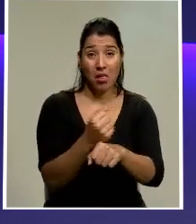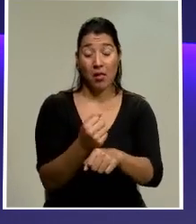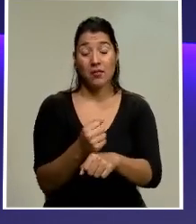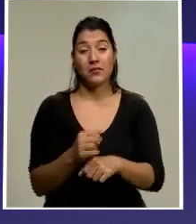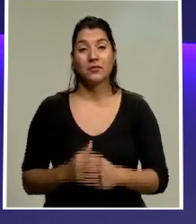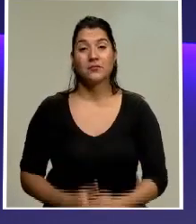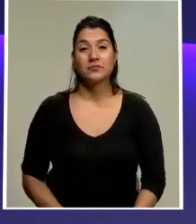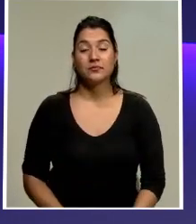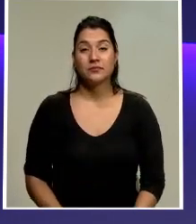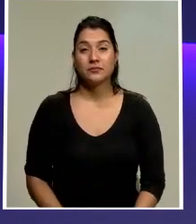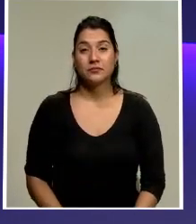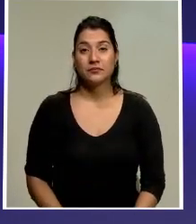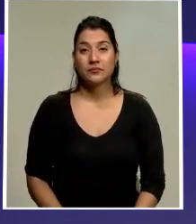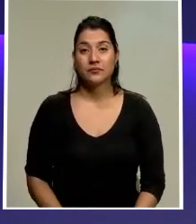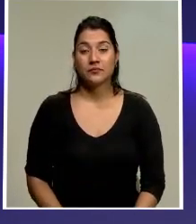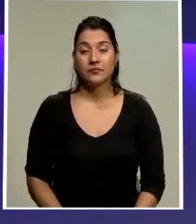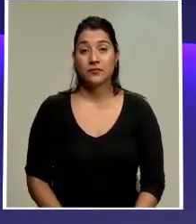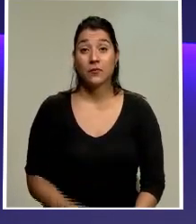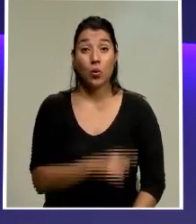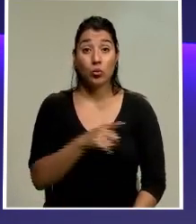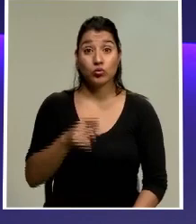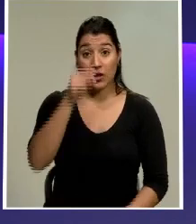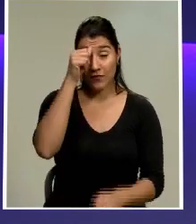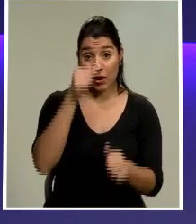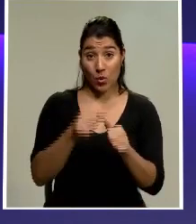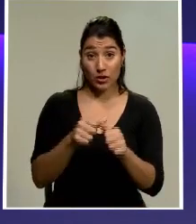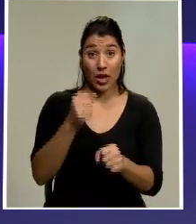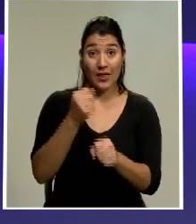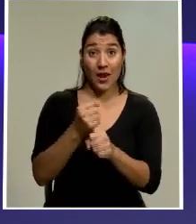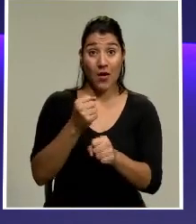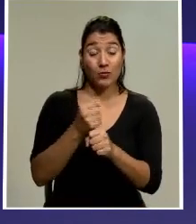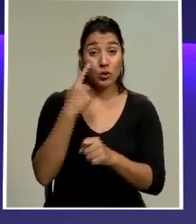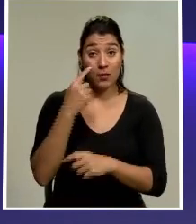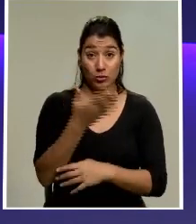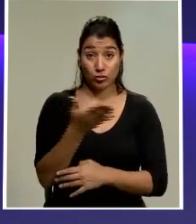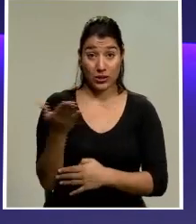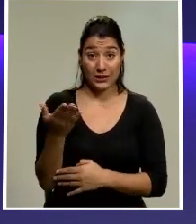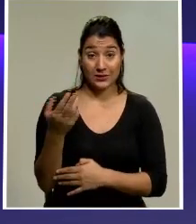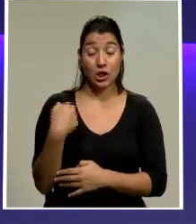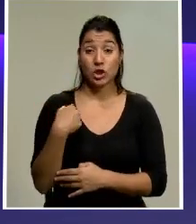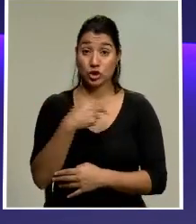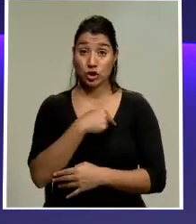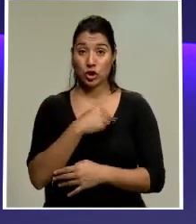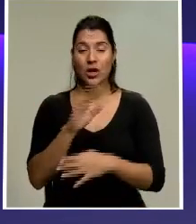nosotros. Recuerde, trabajamos para usted.